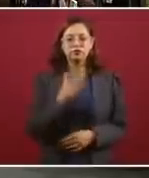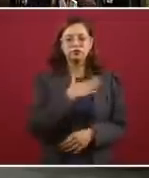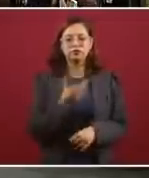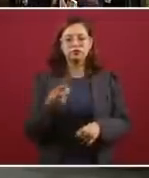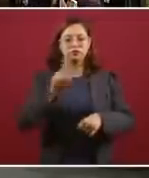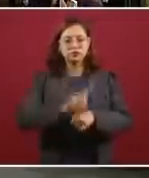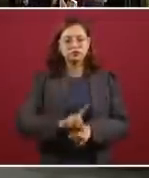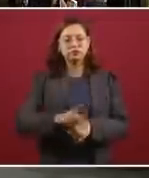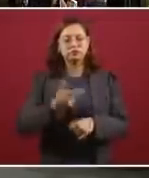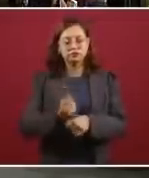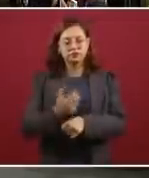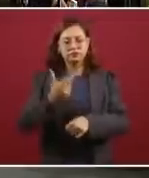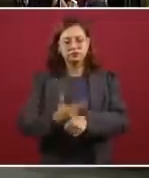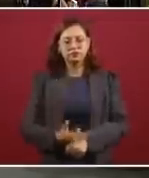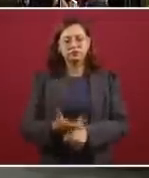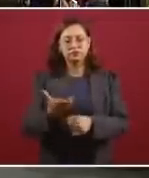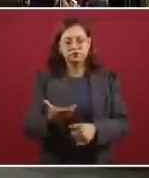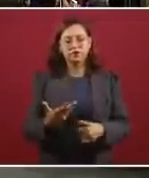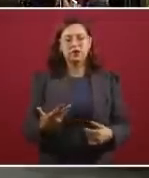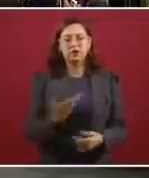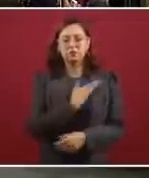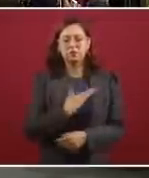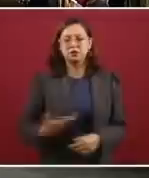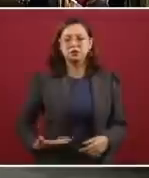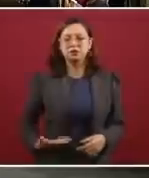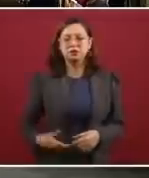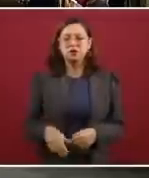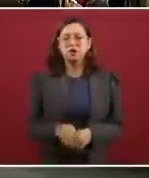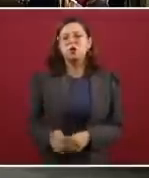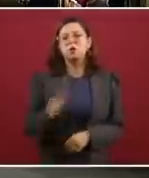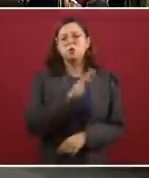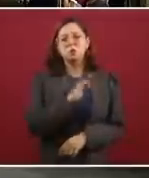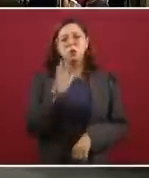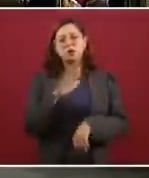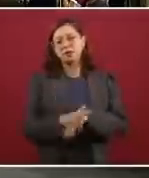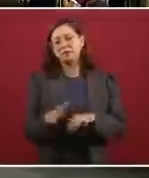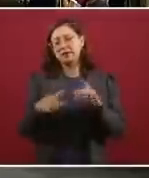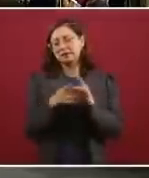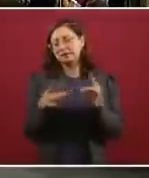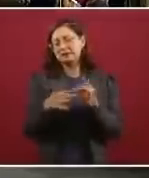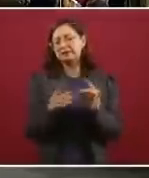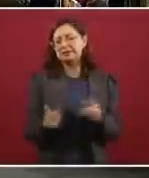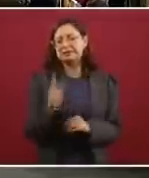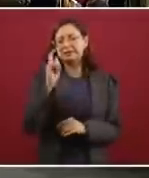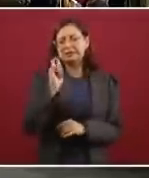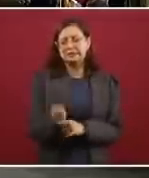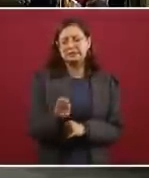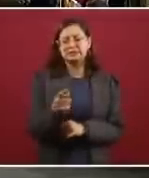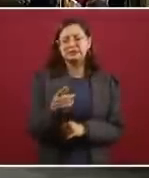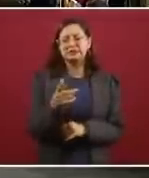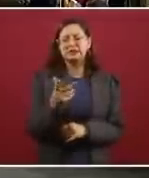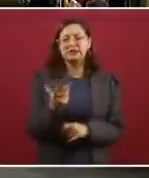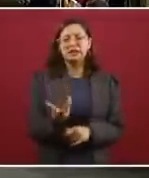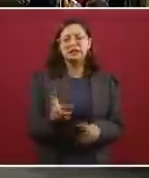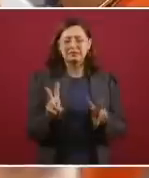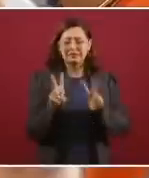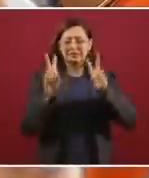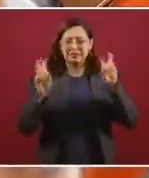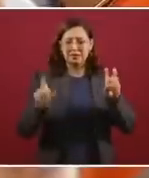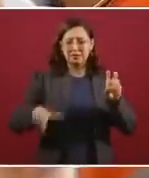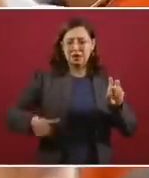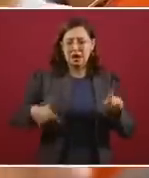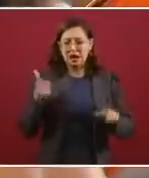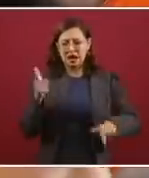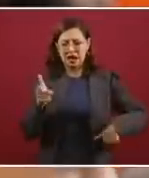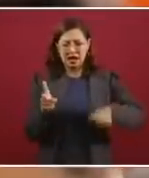presidente. Preguntarle si nos pudiera detallar un poco más en qué consiste este congelamiento de armas, si